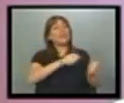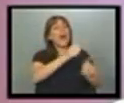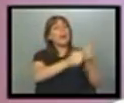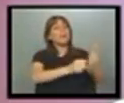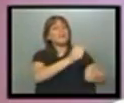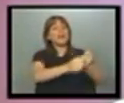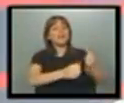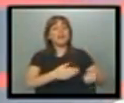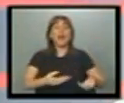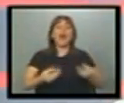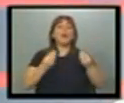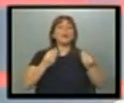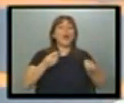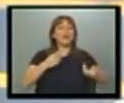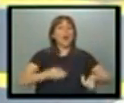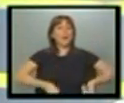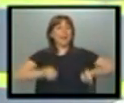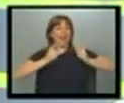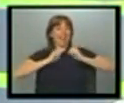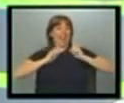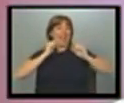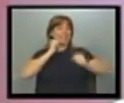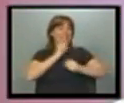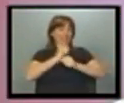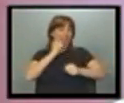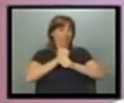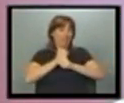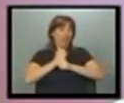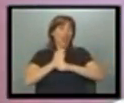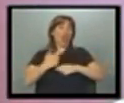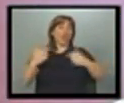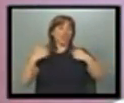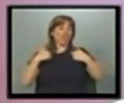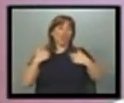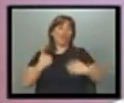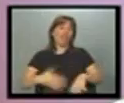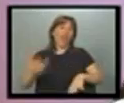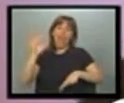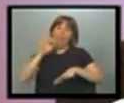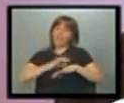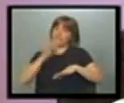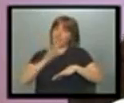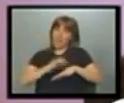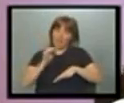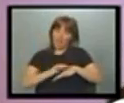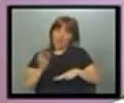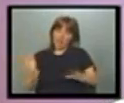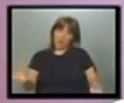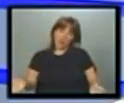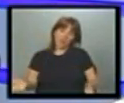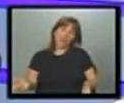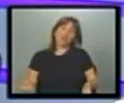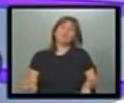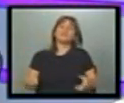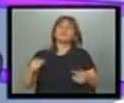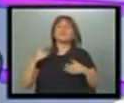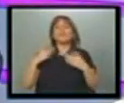de trabajo que le dieron le generó un problema de salud. Claro, ahí no está es el punto. Por aburrido le hizo juicio.